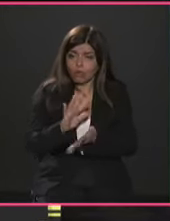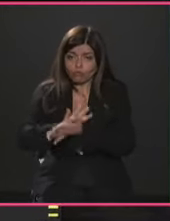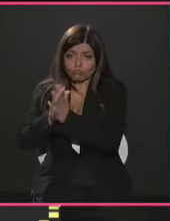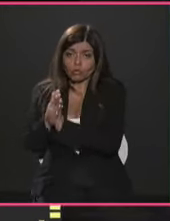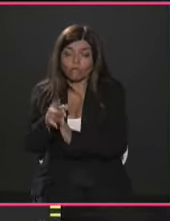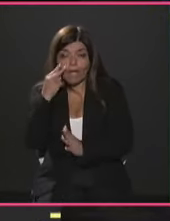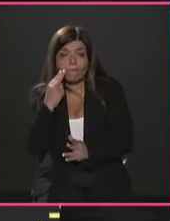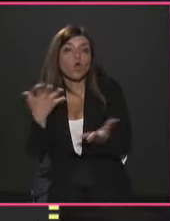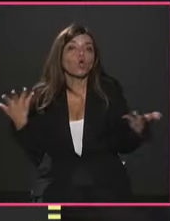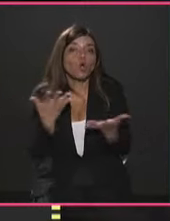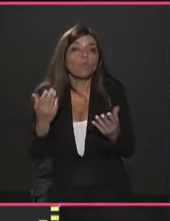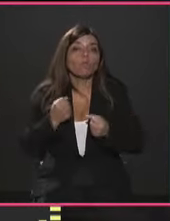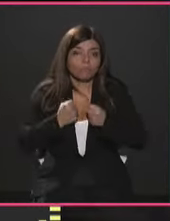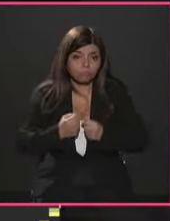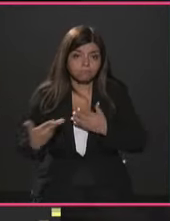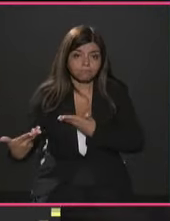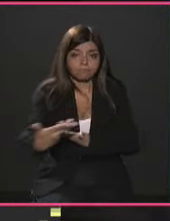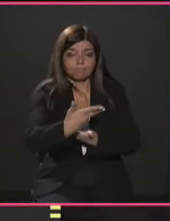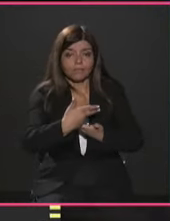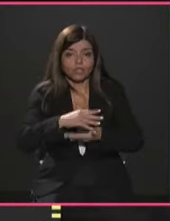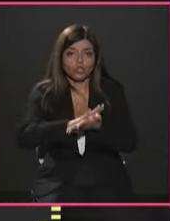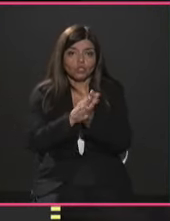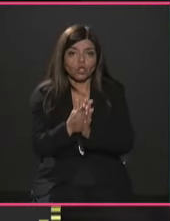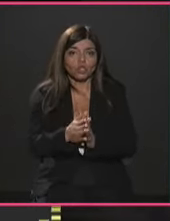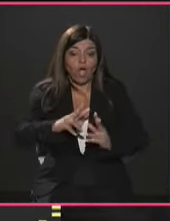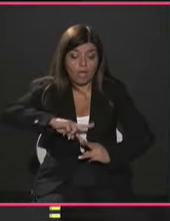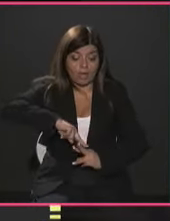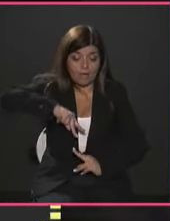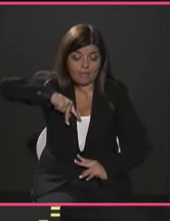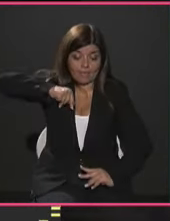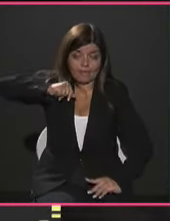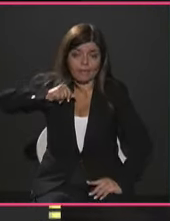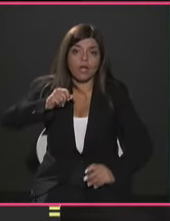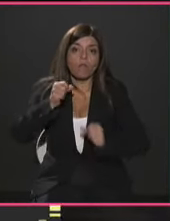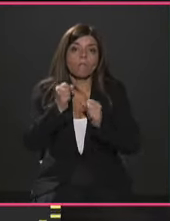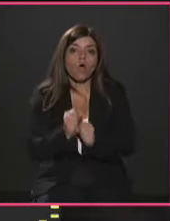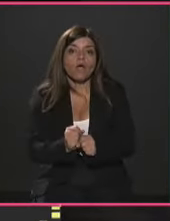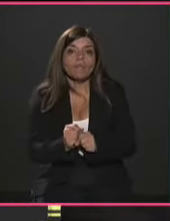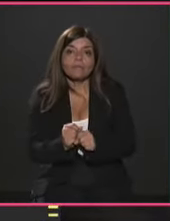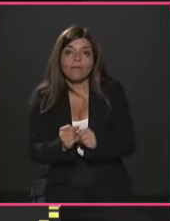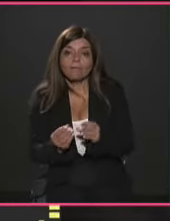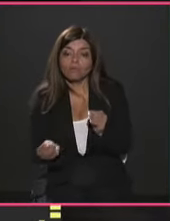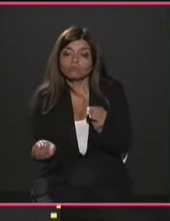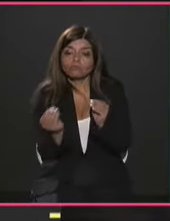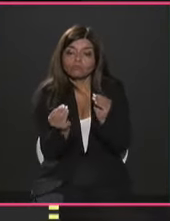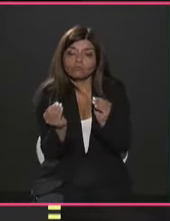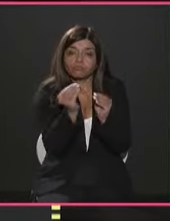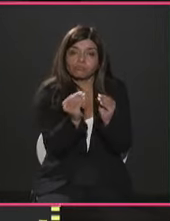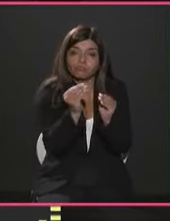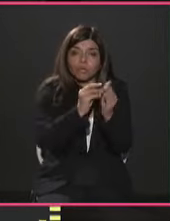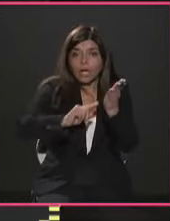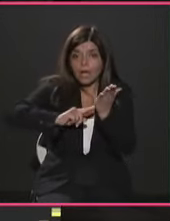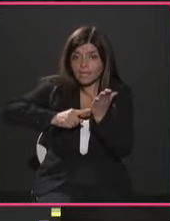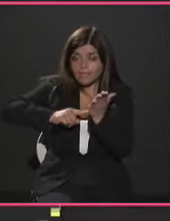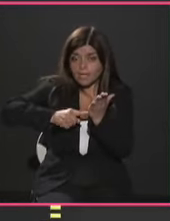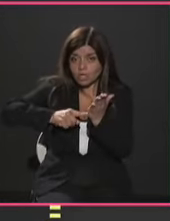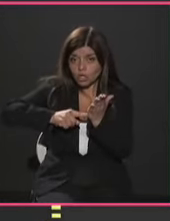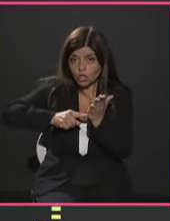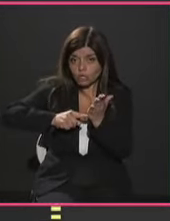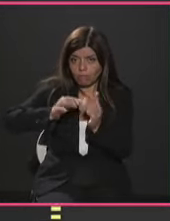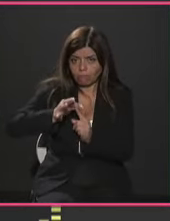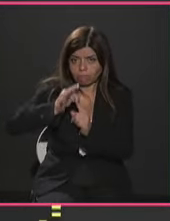alcanzar esto con nuestro ADN podemos de hecho alimentarlo a tecnología de